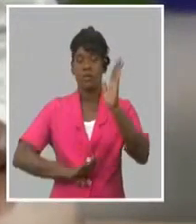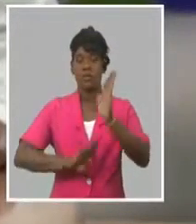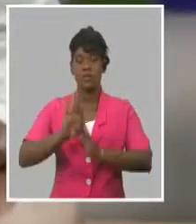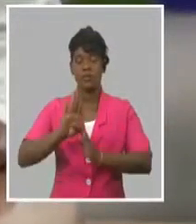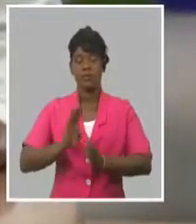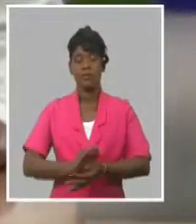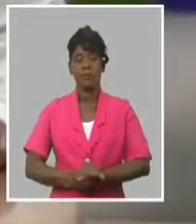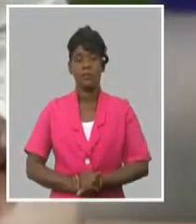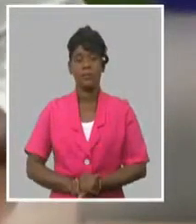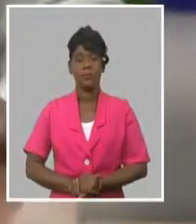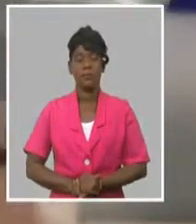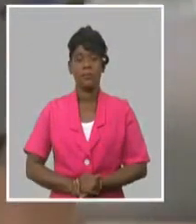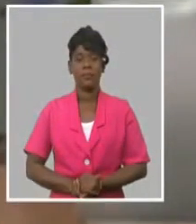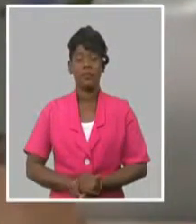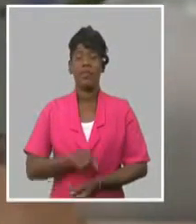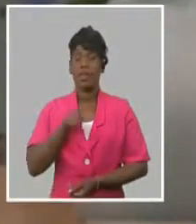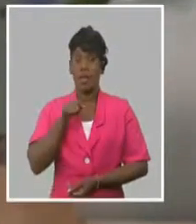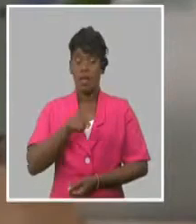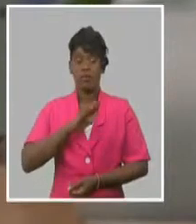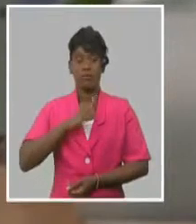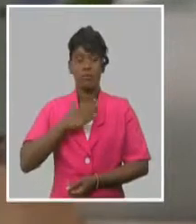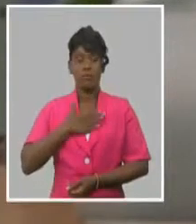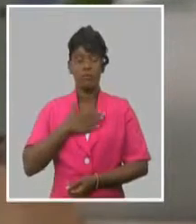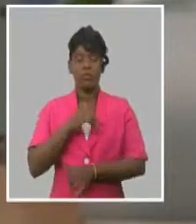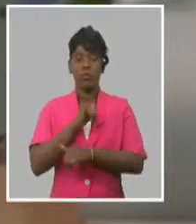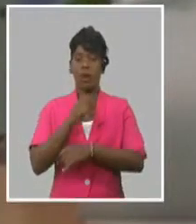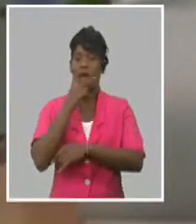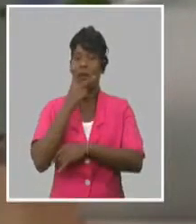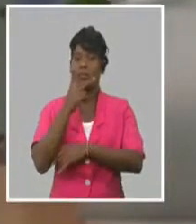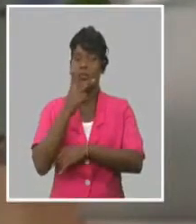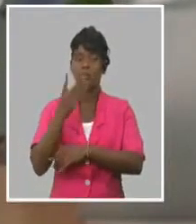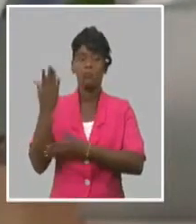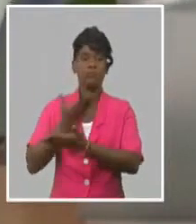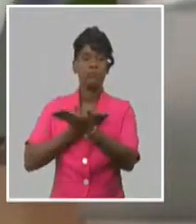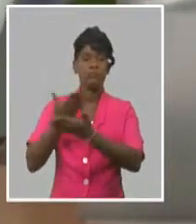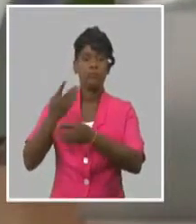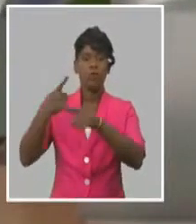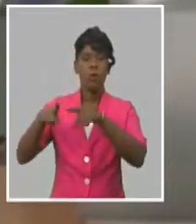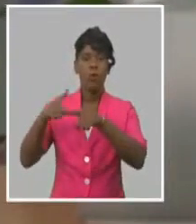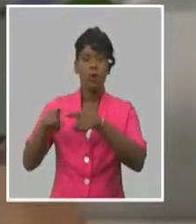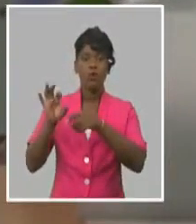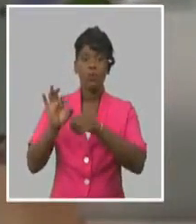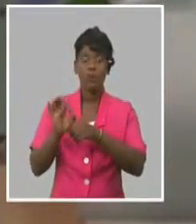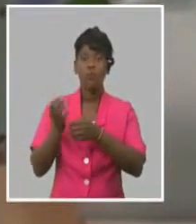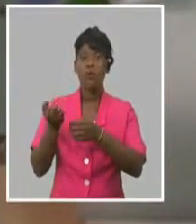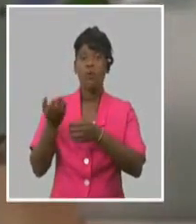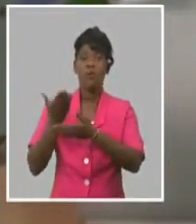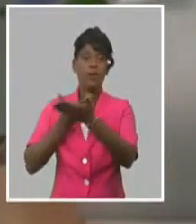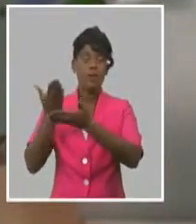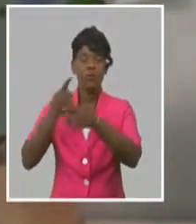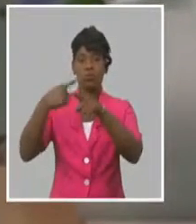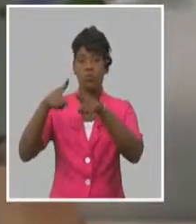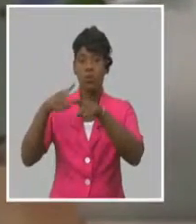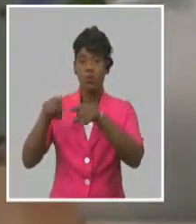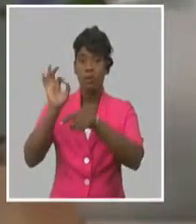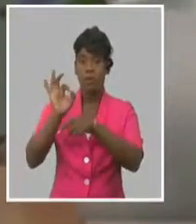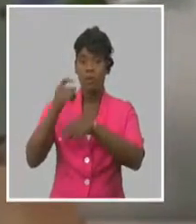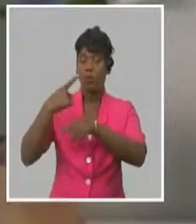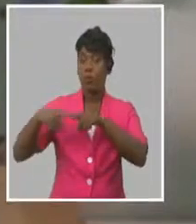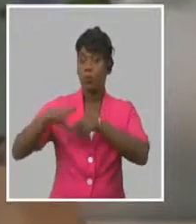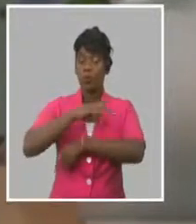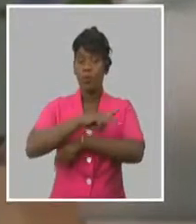socialista. Se favorece el sector exportador a recibir mayores ingresos en CUP por los productos